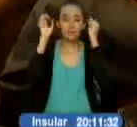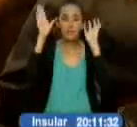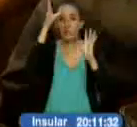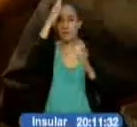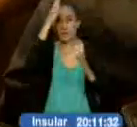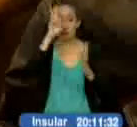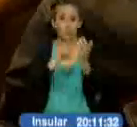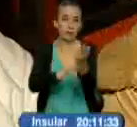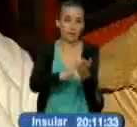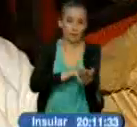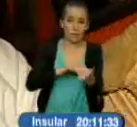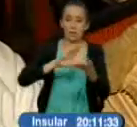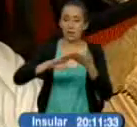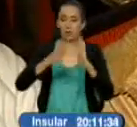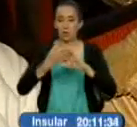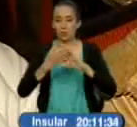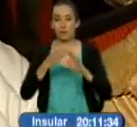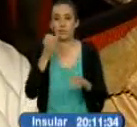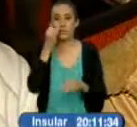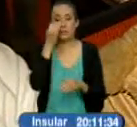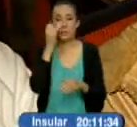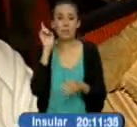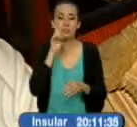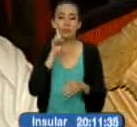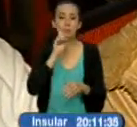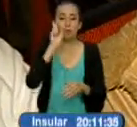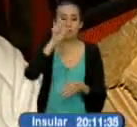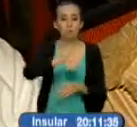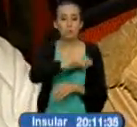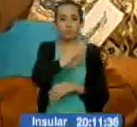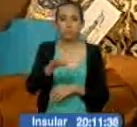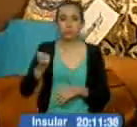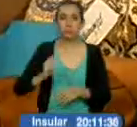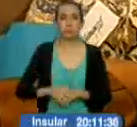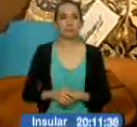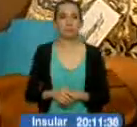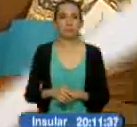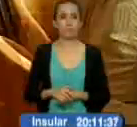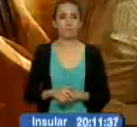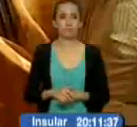sectores indígenas, montubios y afrodescendientes.